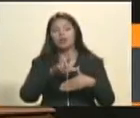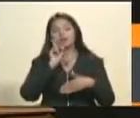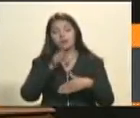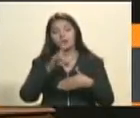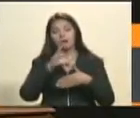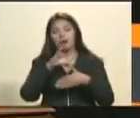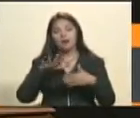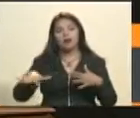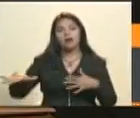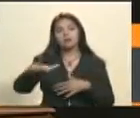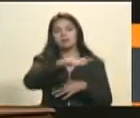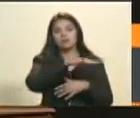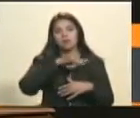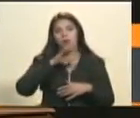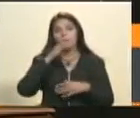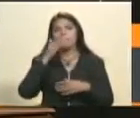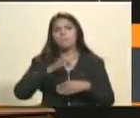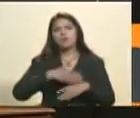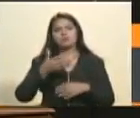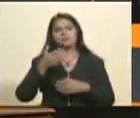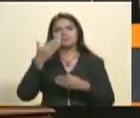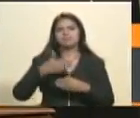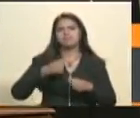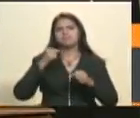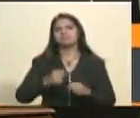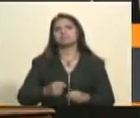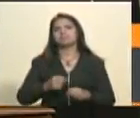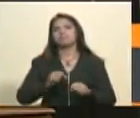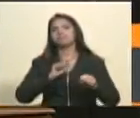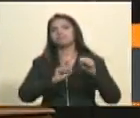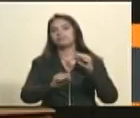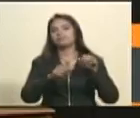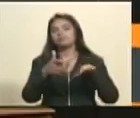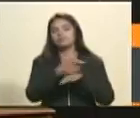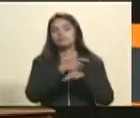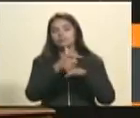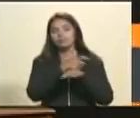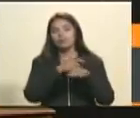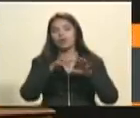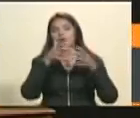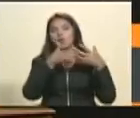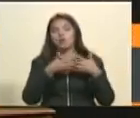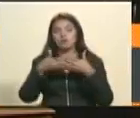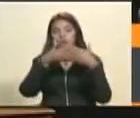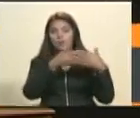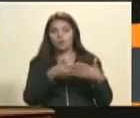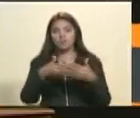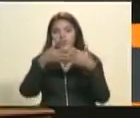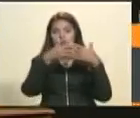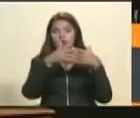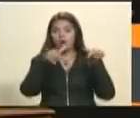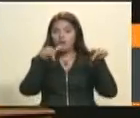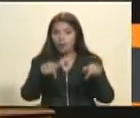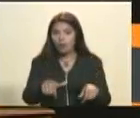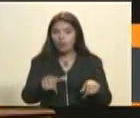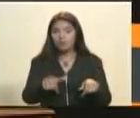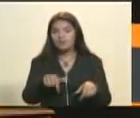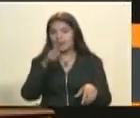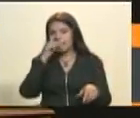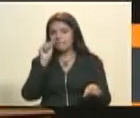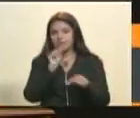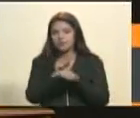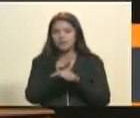Caribe, por oponerse a la supremacía blanca que gobierna los Estados Unidos y que hoy